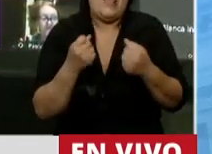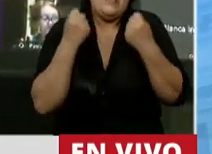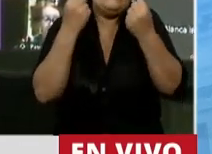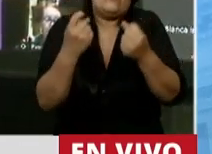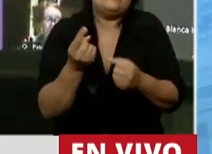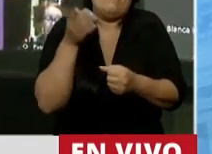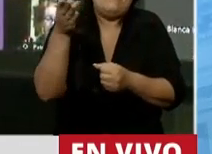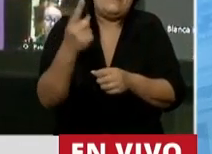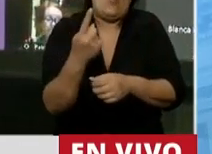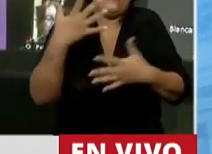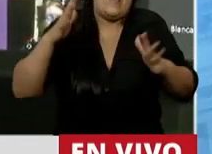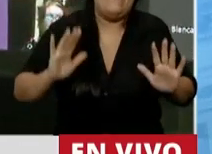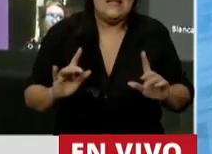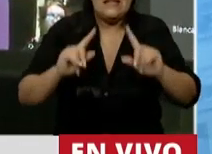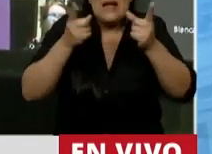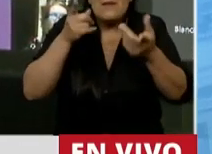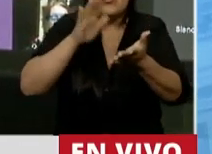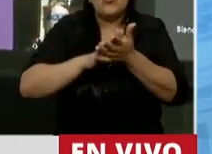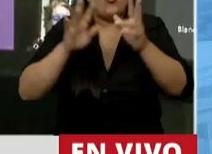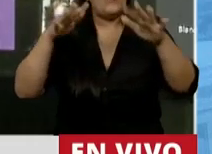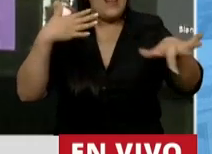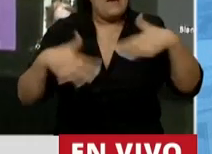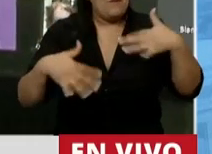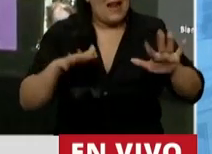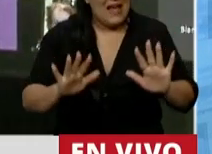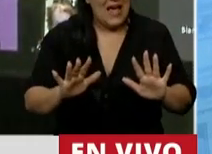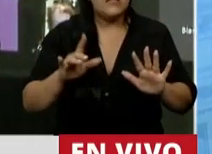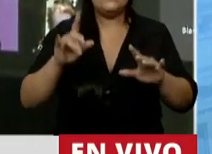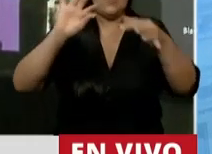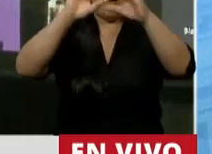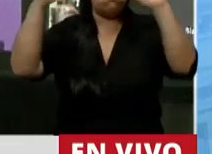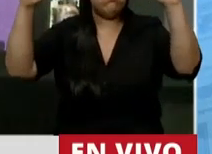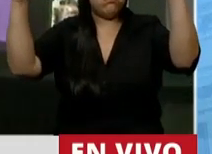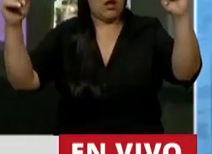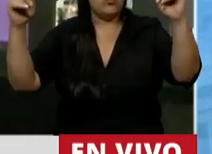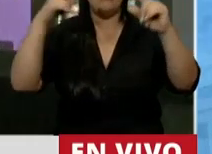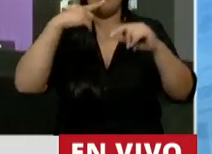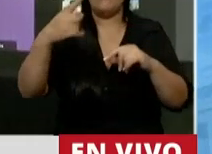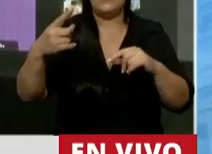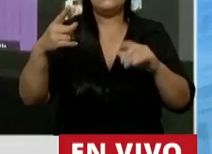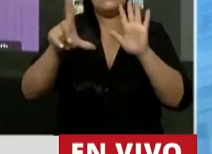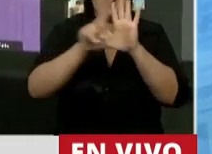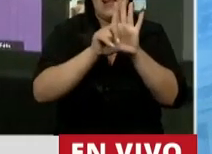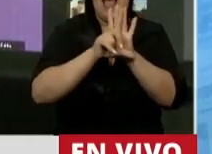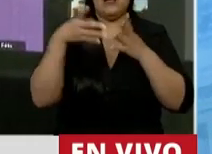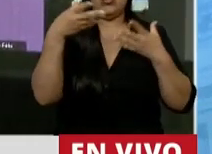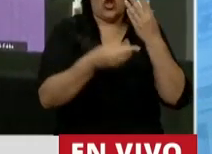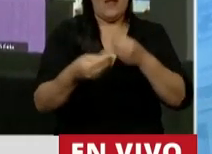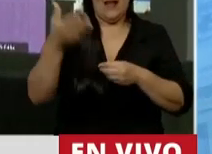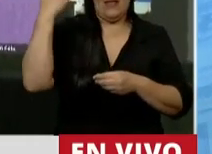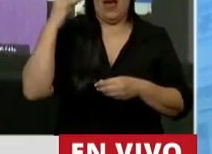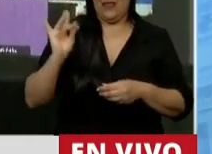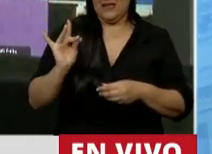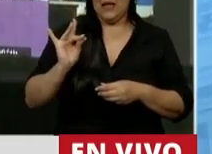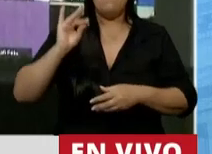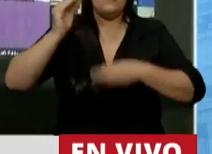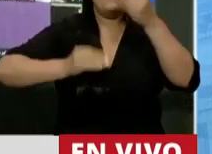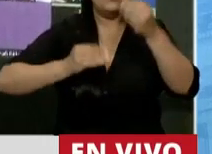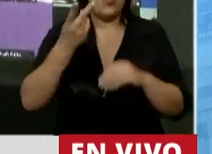vez. También, y en cuanto a la emergencia, con este argumento nos trajeron la ley de solidaridad en diciembre y el presupuesto